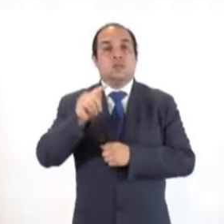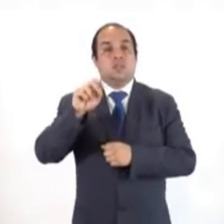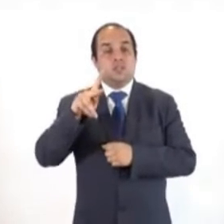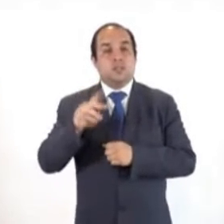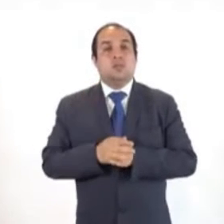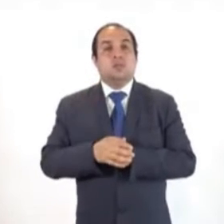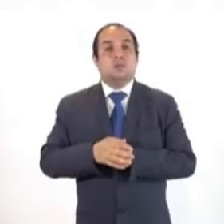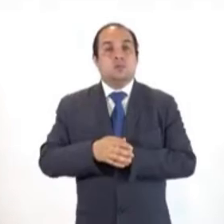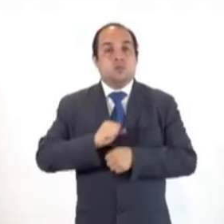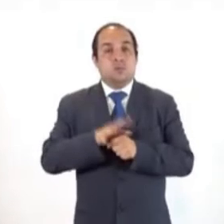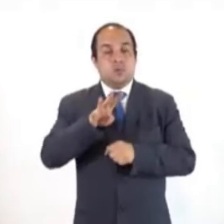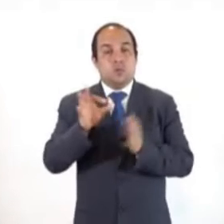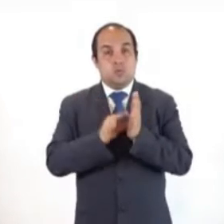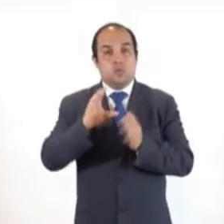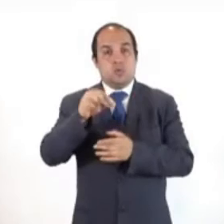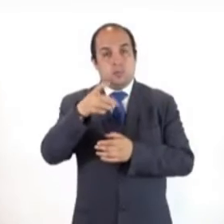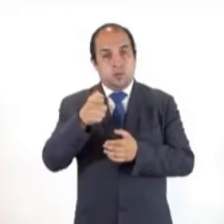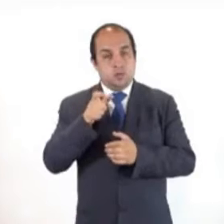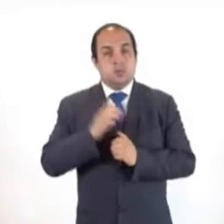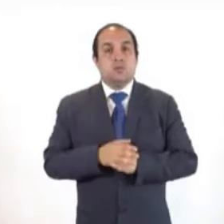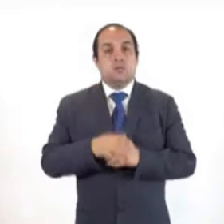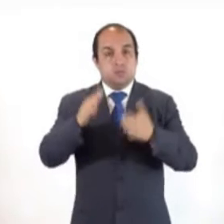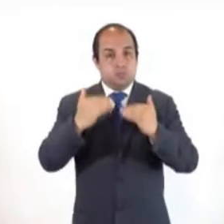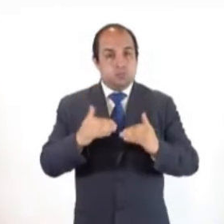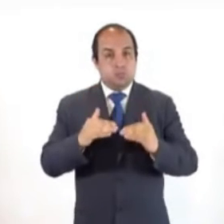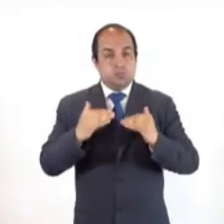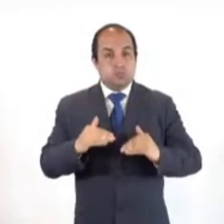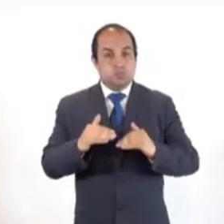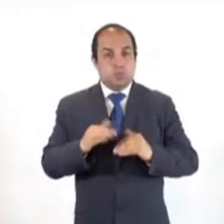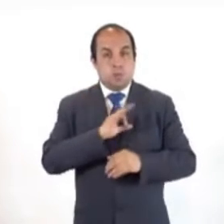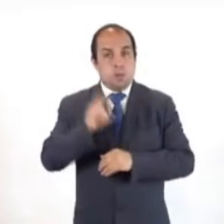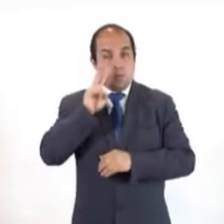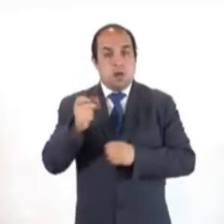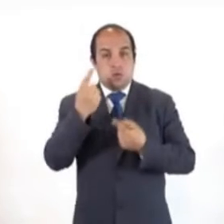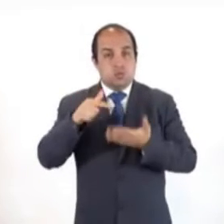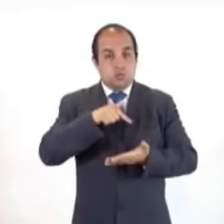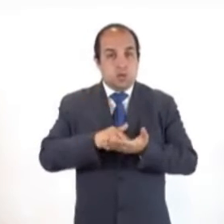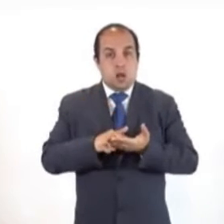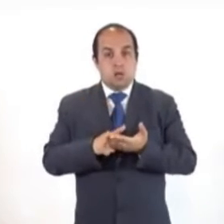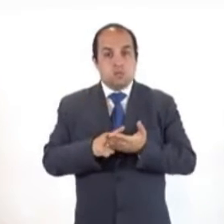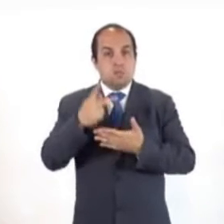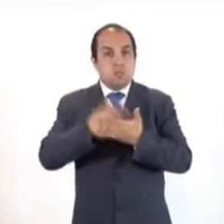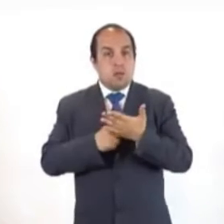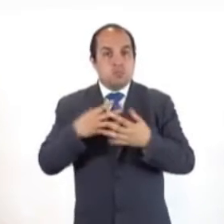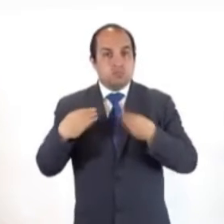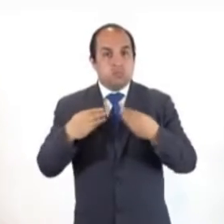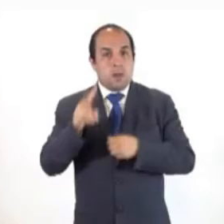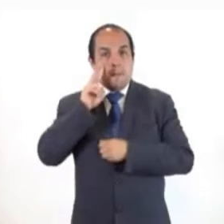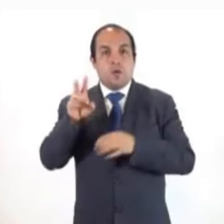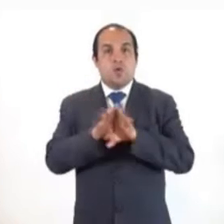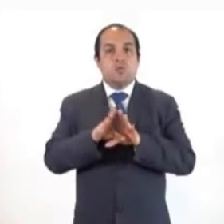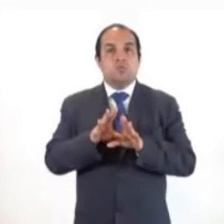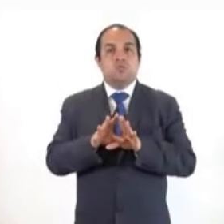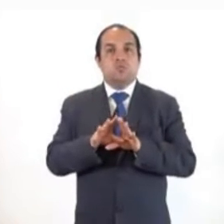test.covid19.cdmx.gov.mx. Siguiente. Siguiente. Y mostrándoles algunos escenarios del modelo epidemiológico. Esto es cómo se ven las